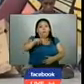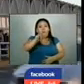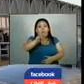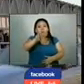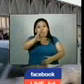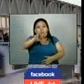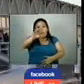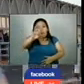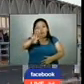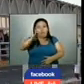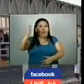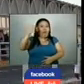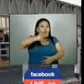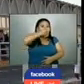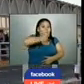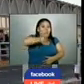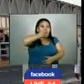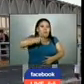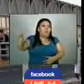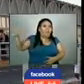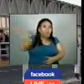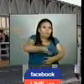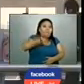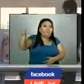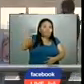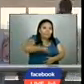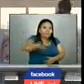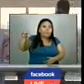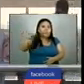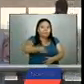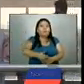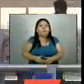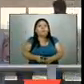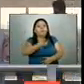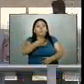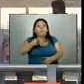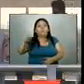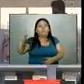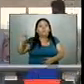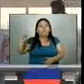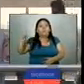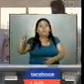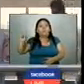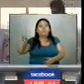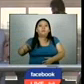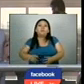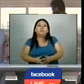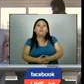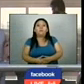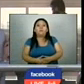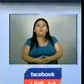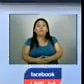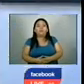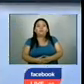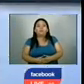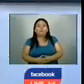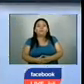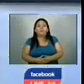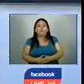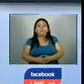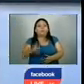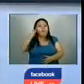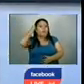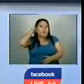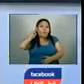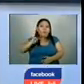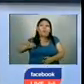45,134 que regresaban cada mes en el año 2022. Un reporte de Néstor Hernández. Y José